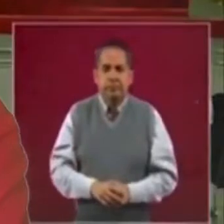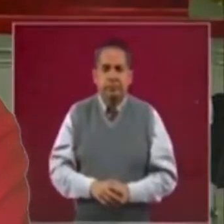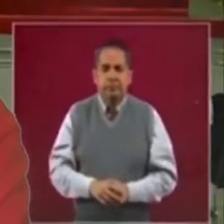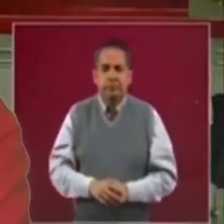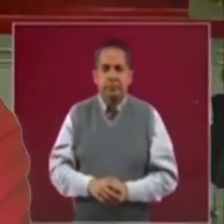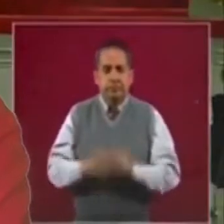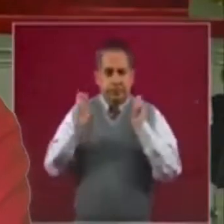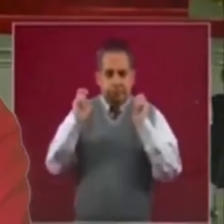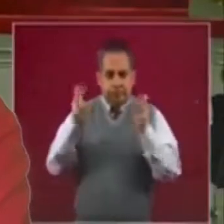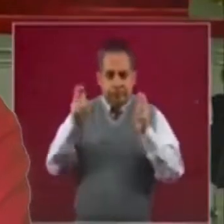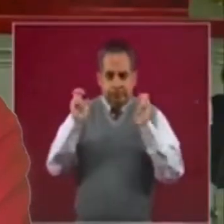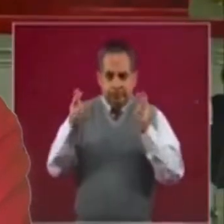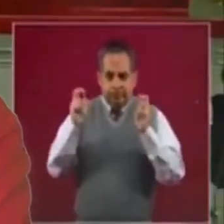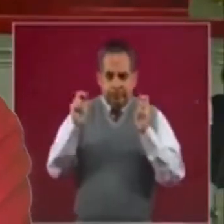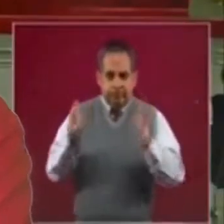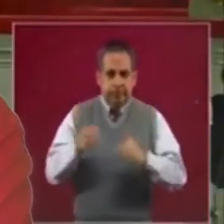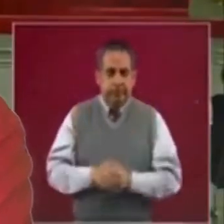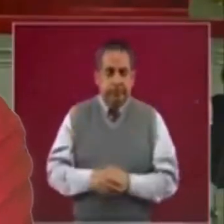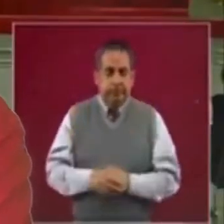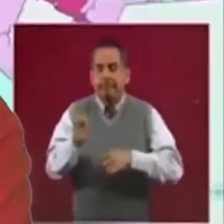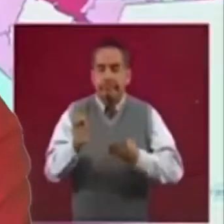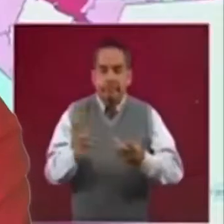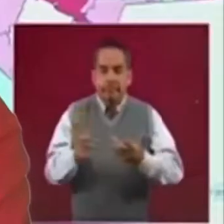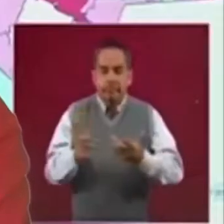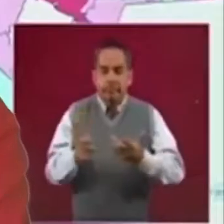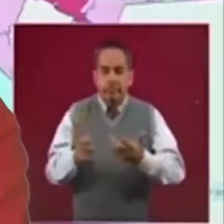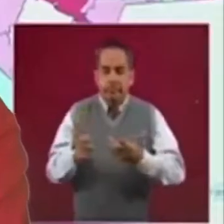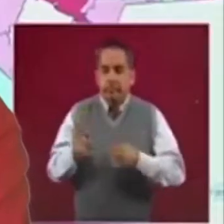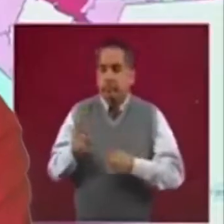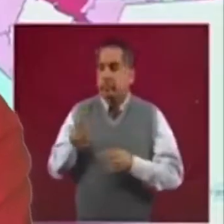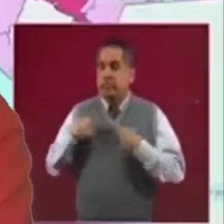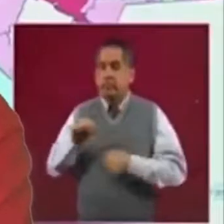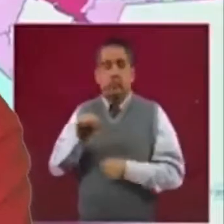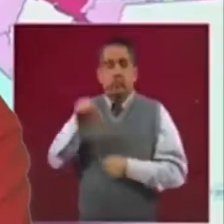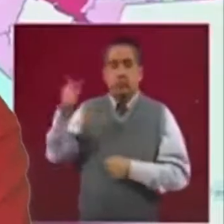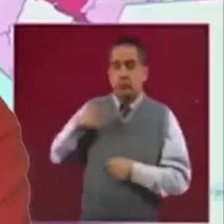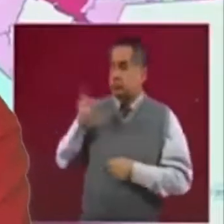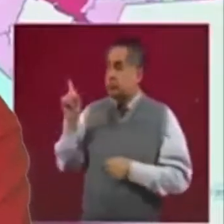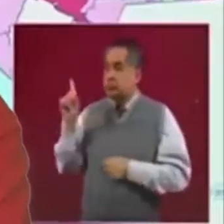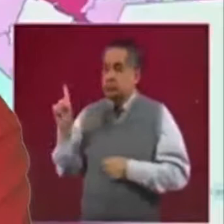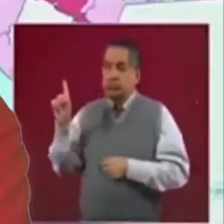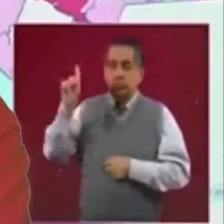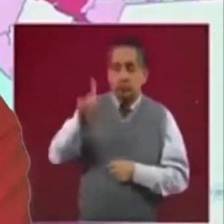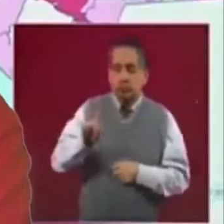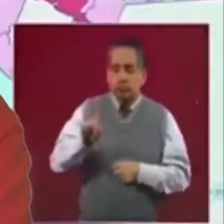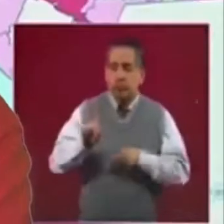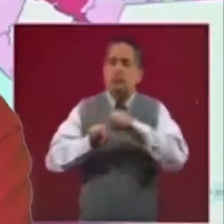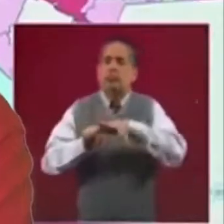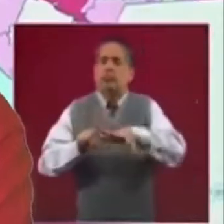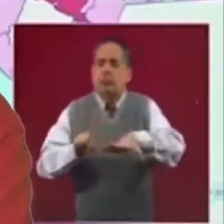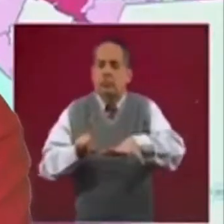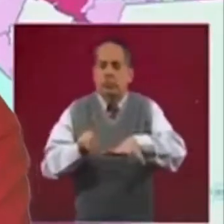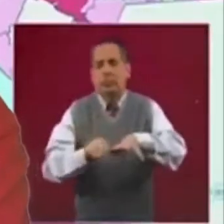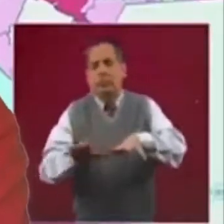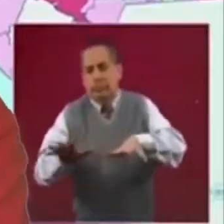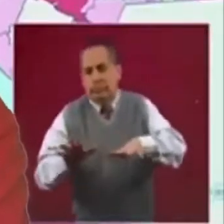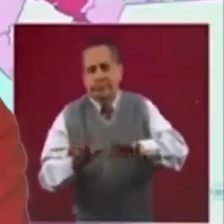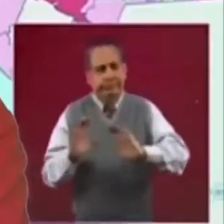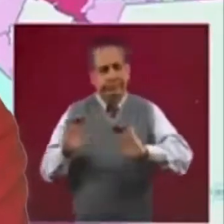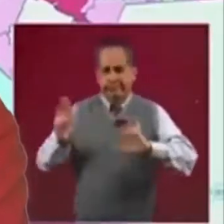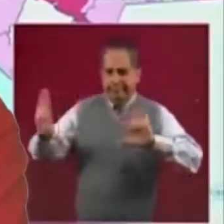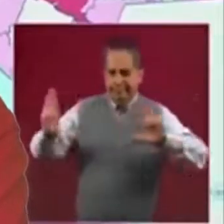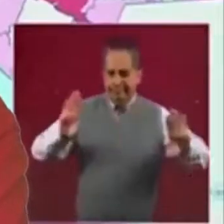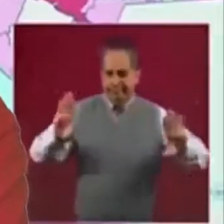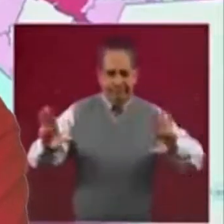Hugo López-Gatell, el subsecretario de Salud, quien lleva en sus manos la guerra contra este contagio, dio a conocer que